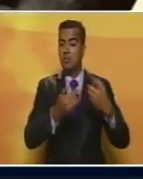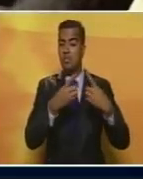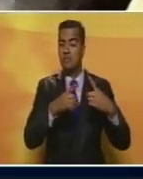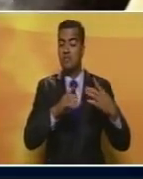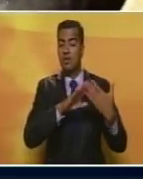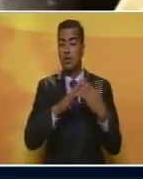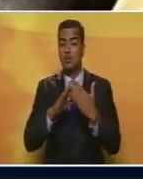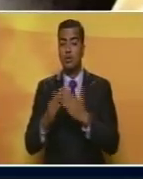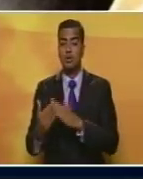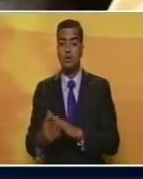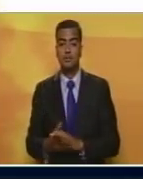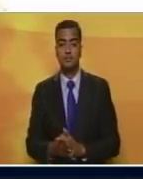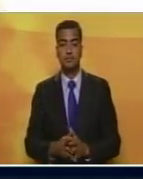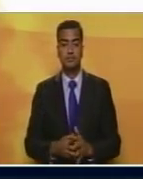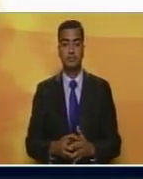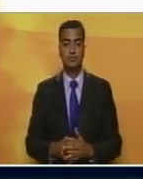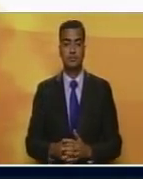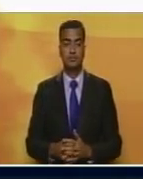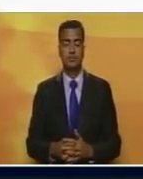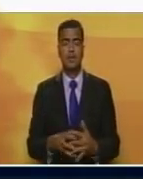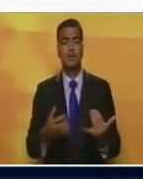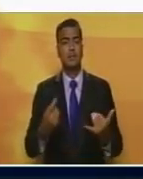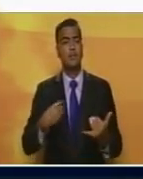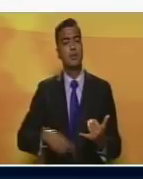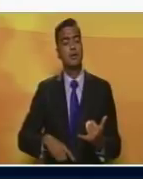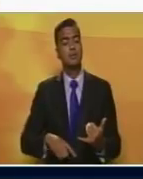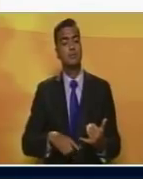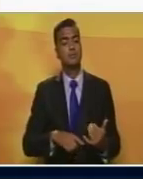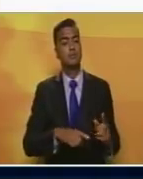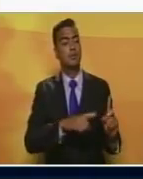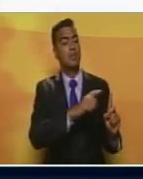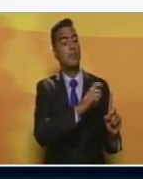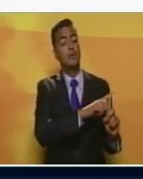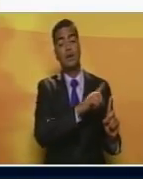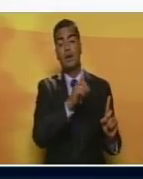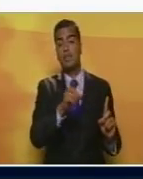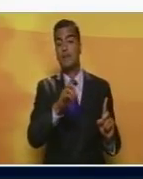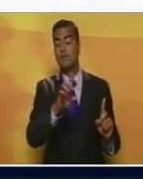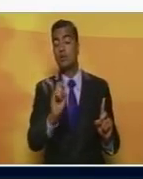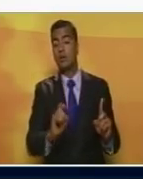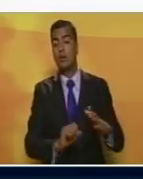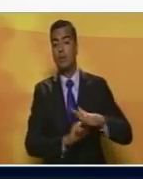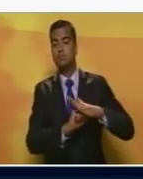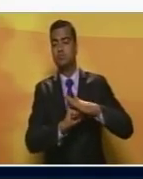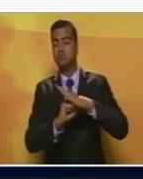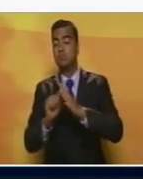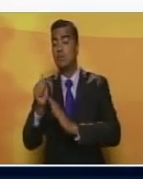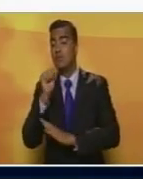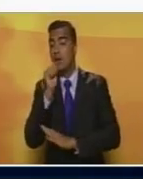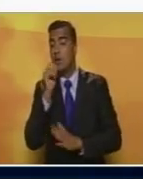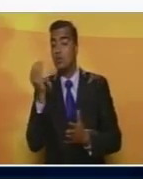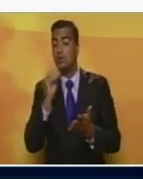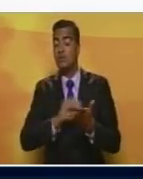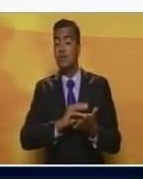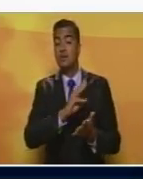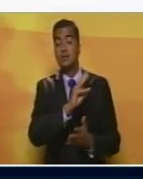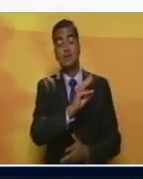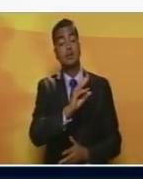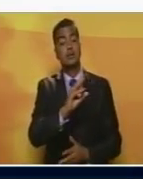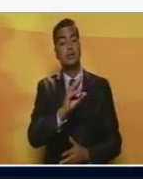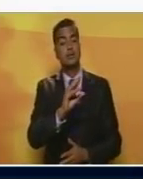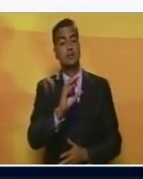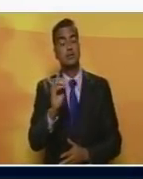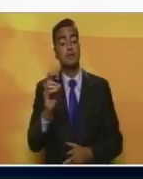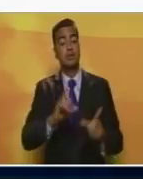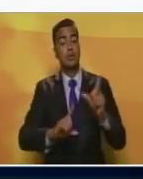Pascua. Nuestro compañero Eliezer Hernández nos trae los detalles. Tras la inversión realizada por el Ejecutivo Regional a través del Consejo Federal de Gobierno,